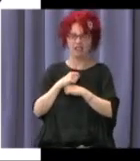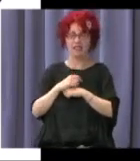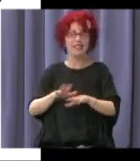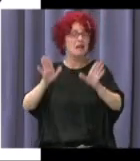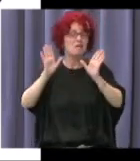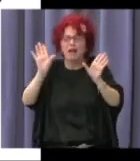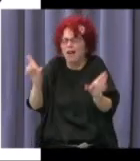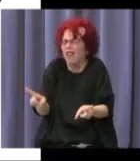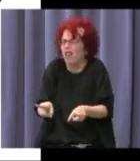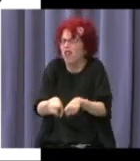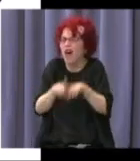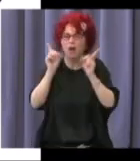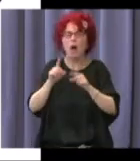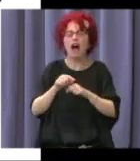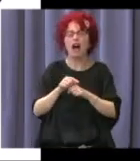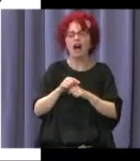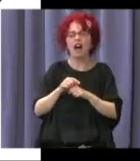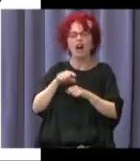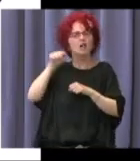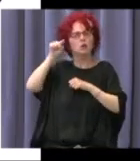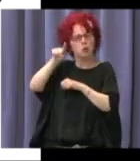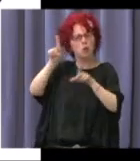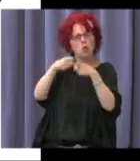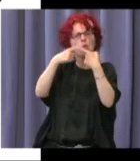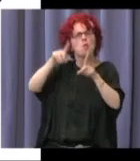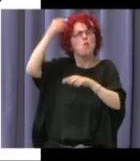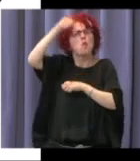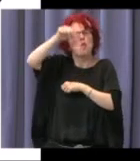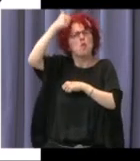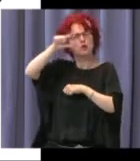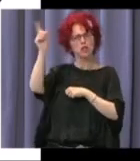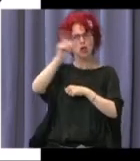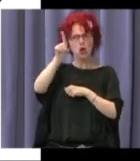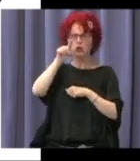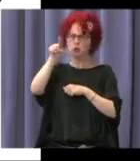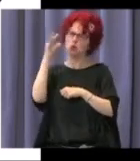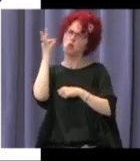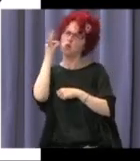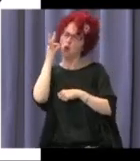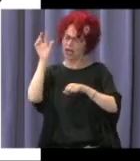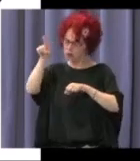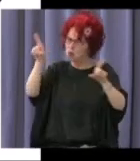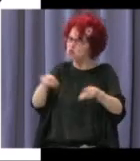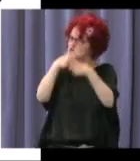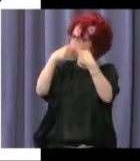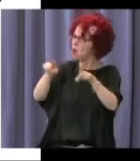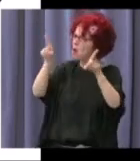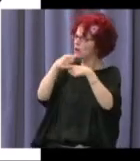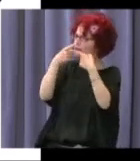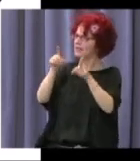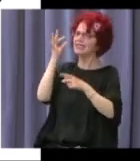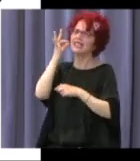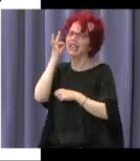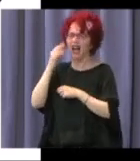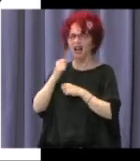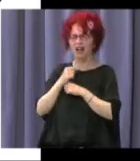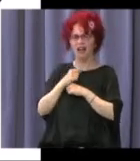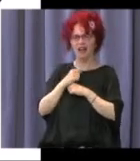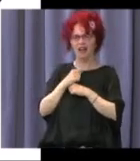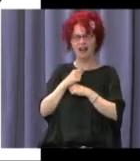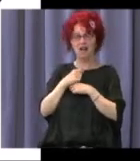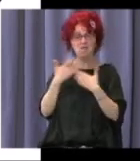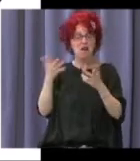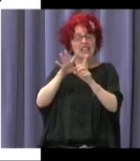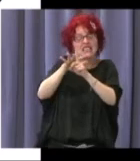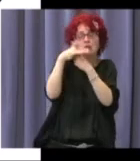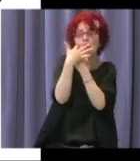coincida con la disciplina, ¿qué problema hay? Es una palabra polisémica, como tantas que hay en la lengua española. Una palabra con dos significados. Y el